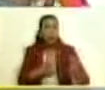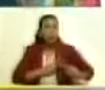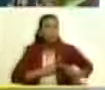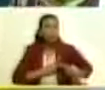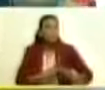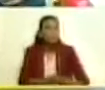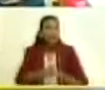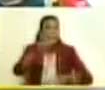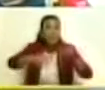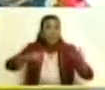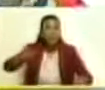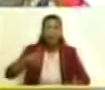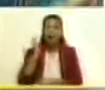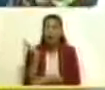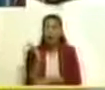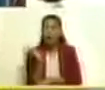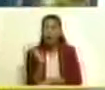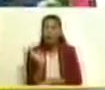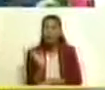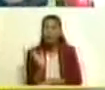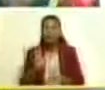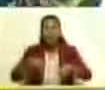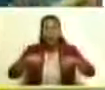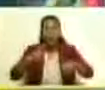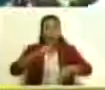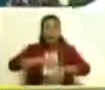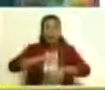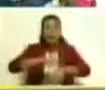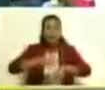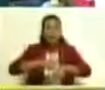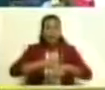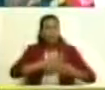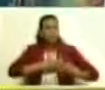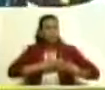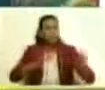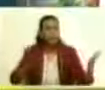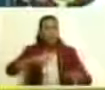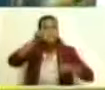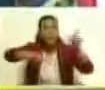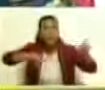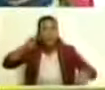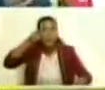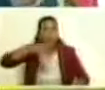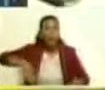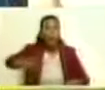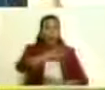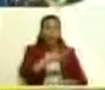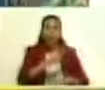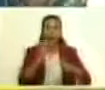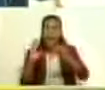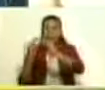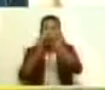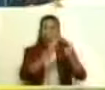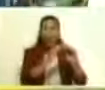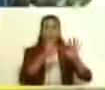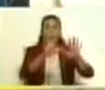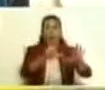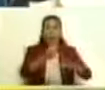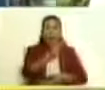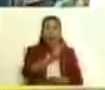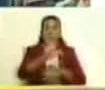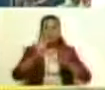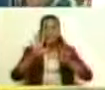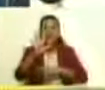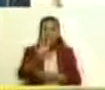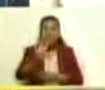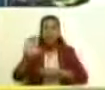voluntariado del Congreso de la Nueva Época, un gran voluntariado del pueblo de base en los 45